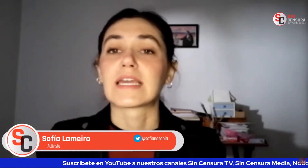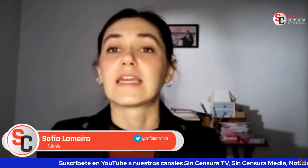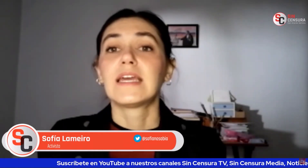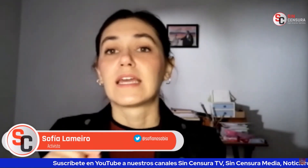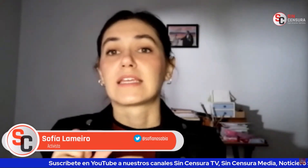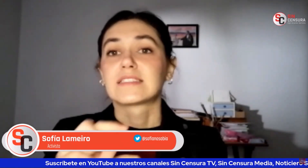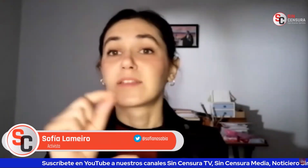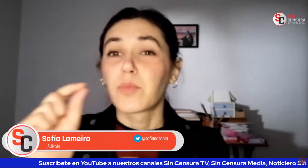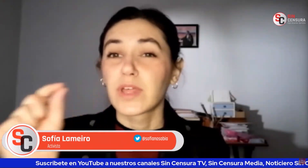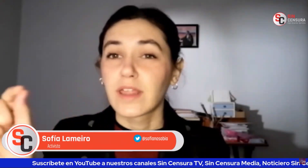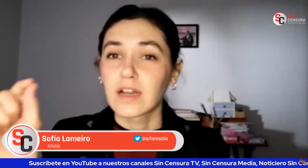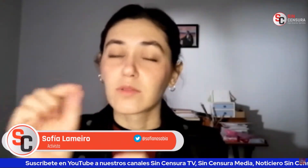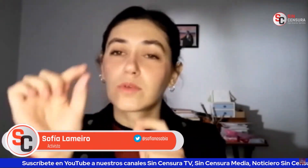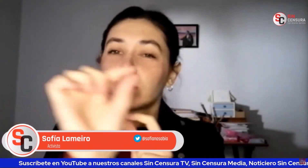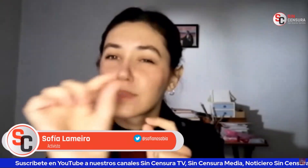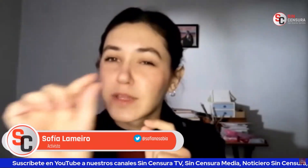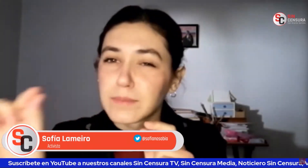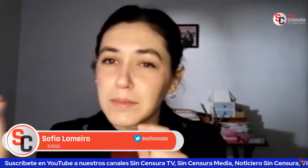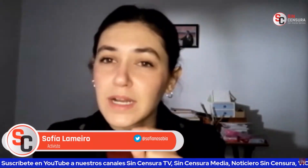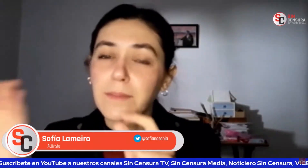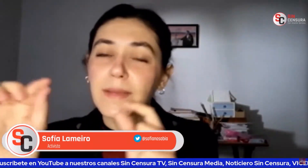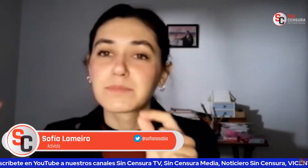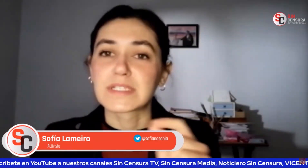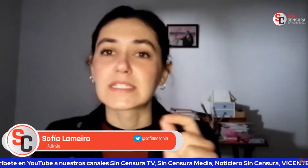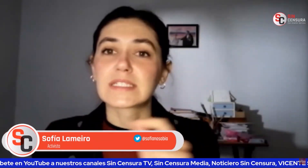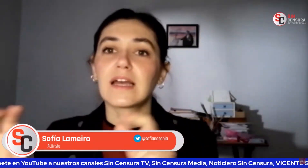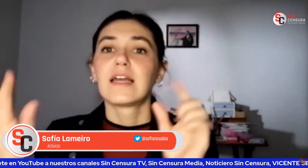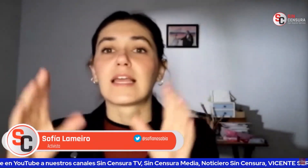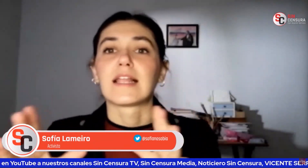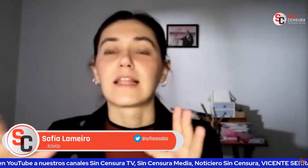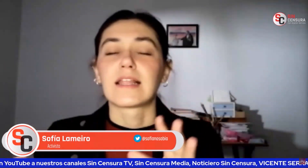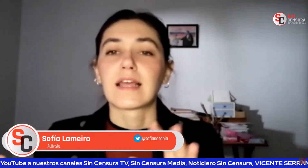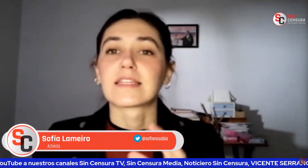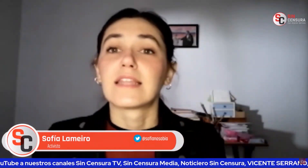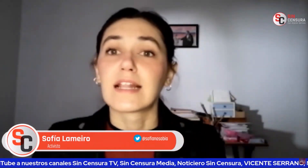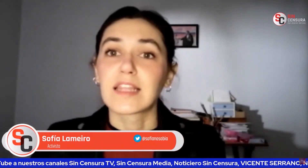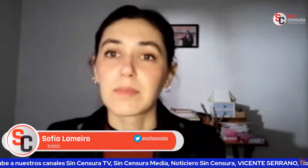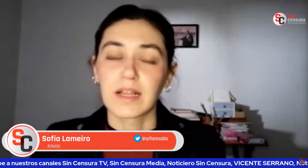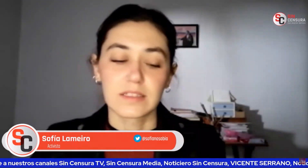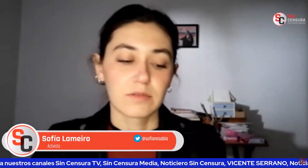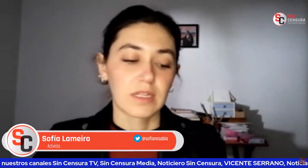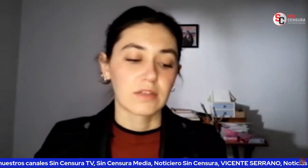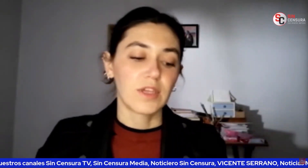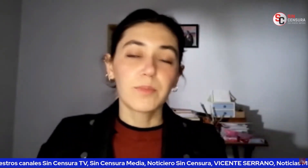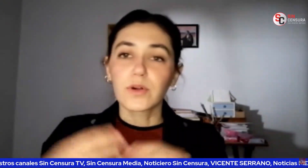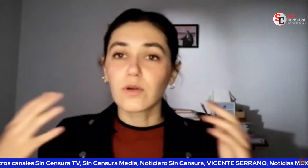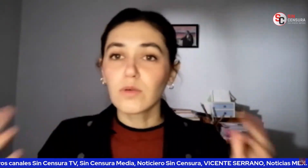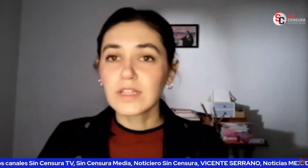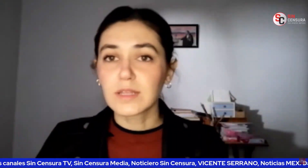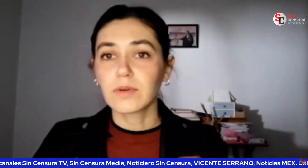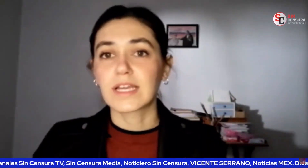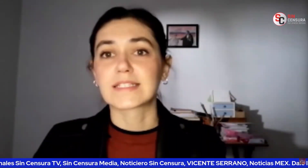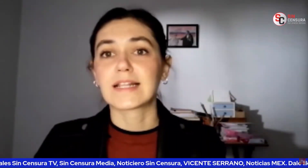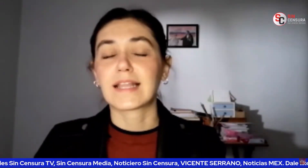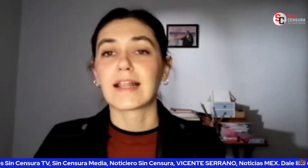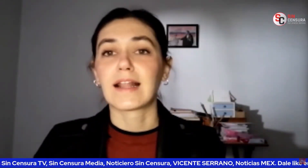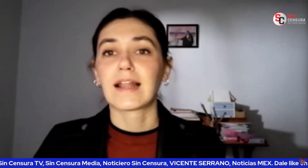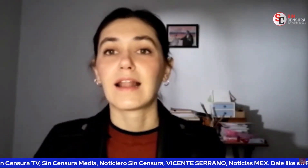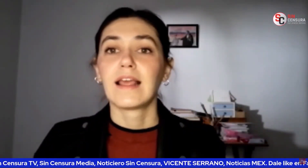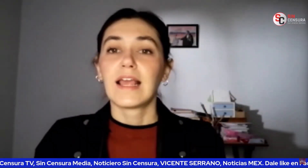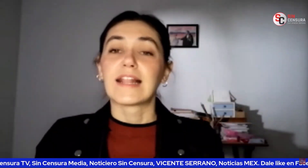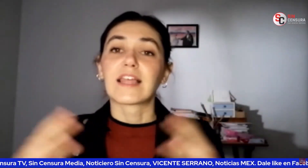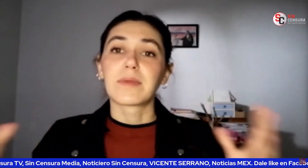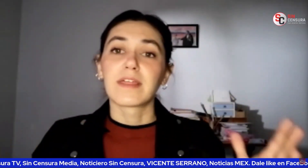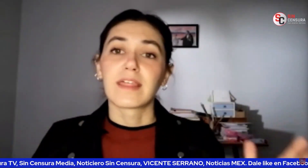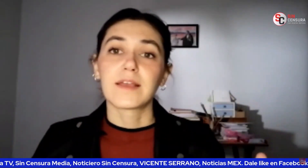problemas y que se pueda dar como de manera más precisa atender el tema de la seguridad, ¿no? Y por último, que es